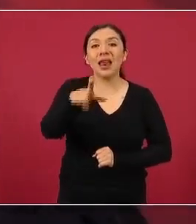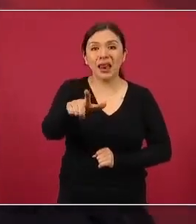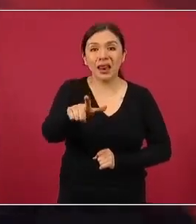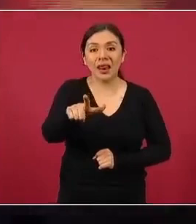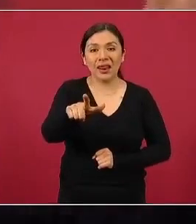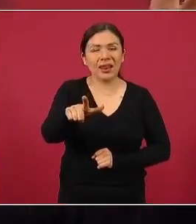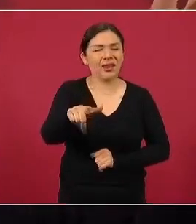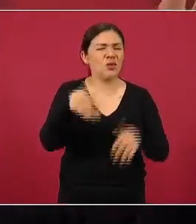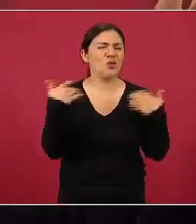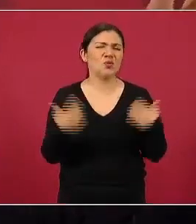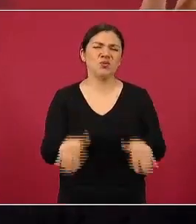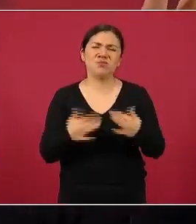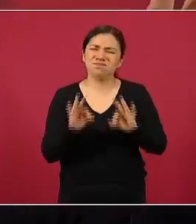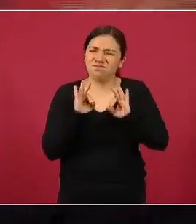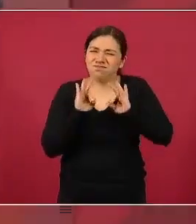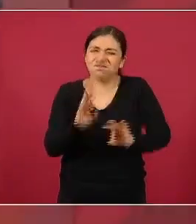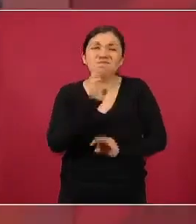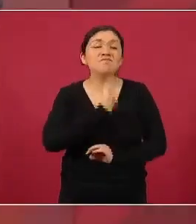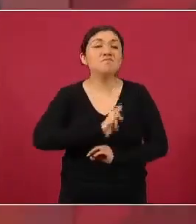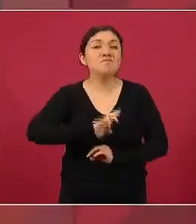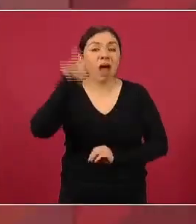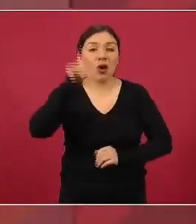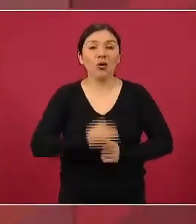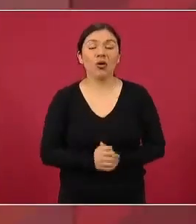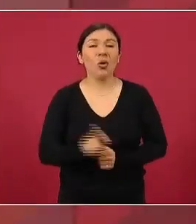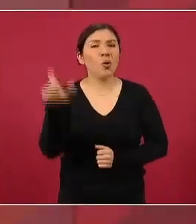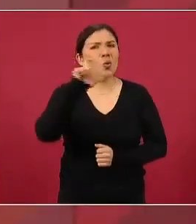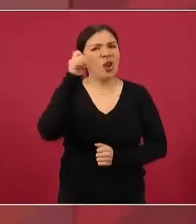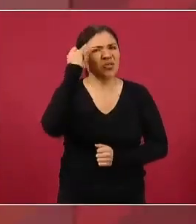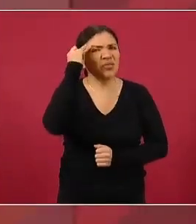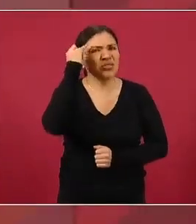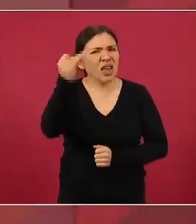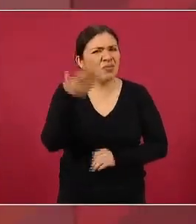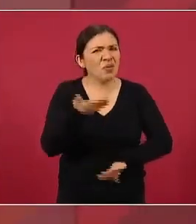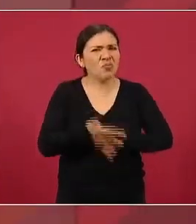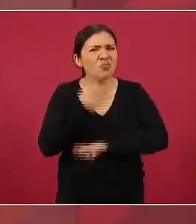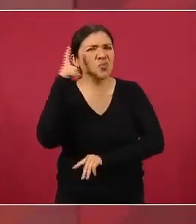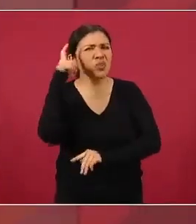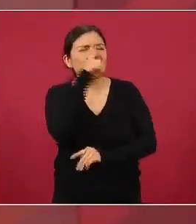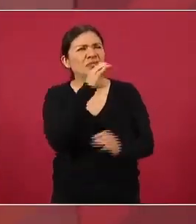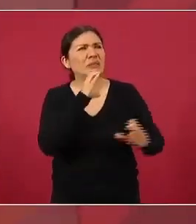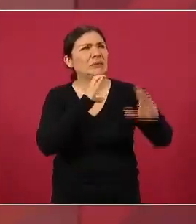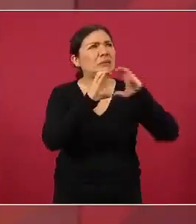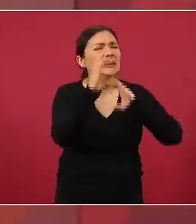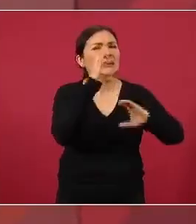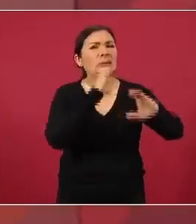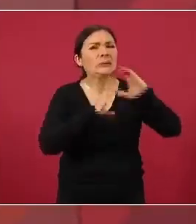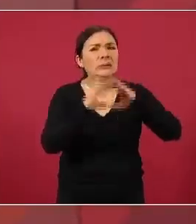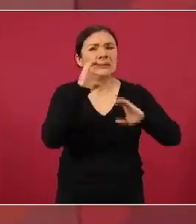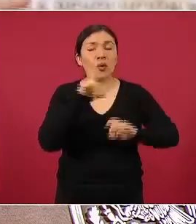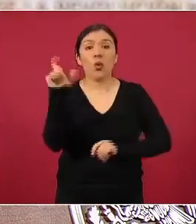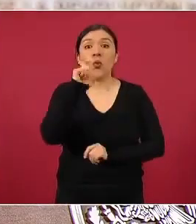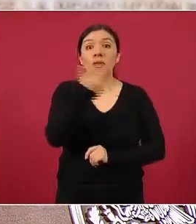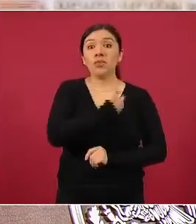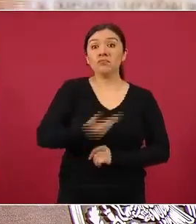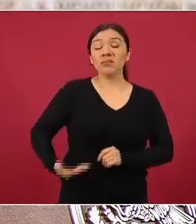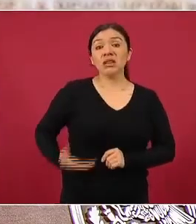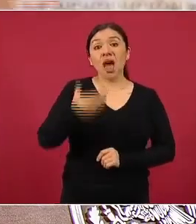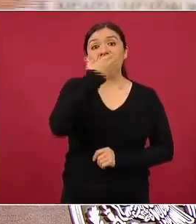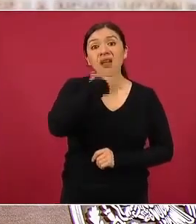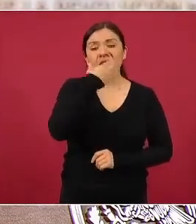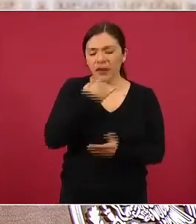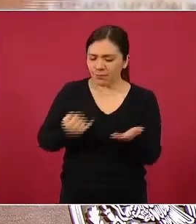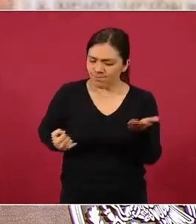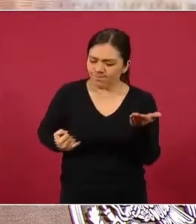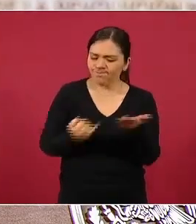fue de lo mejor en un momento muy difícil de la relación, cuando el presidente Cárdenas tomó la